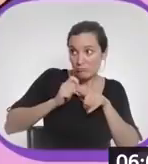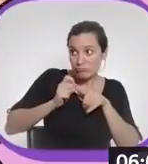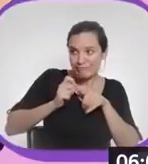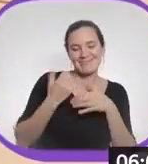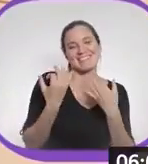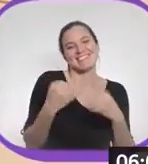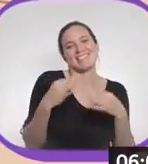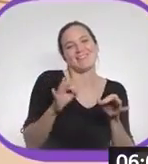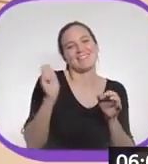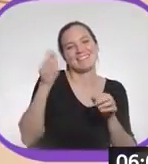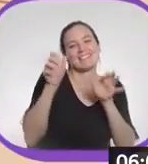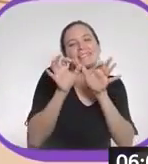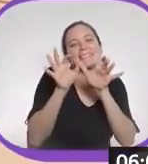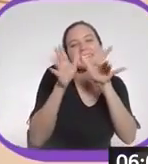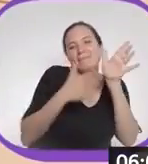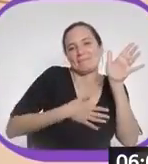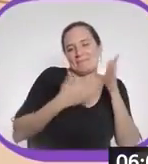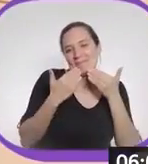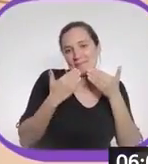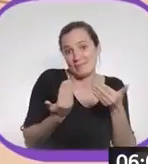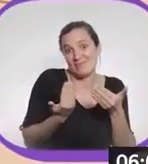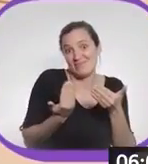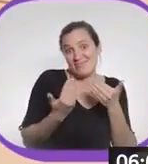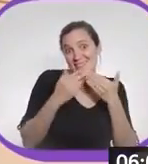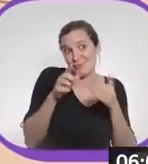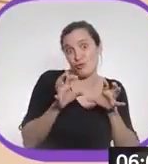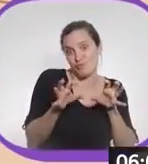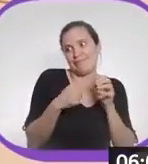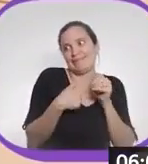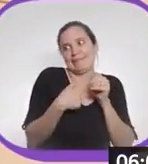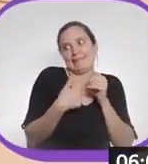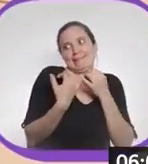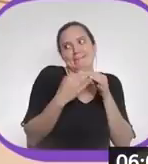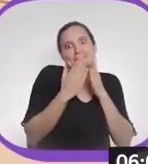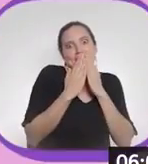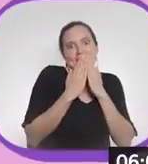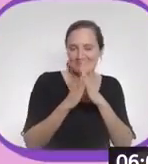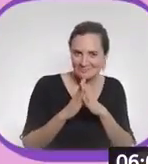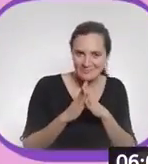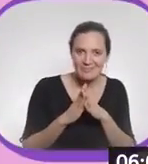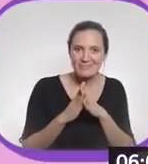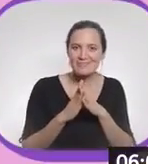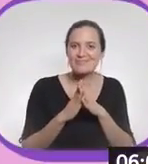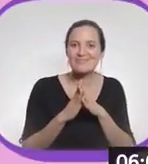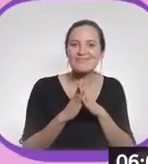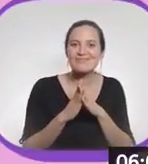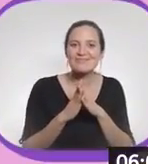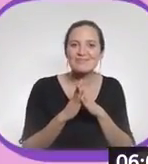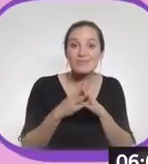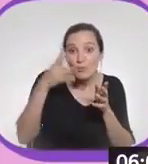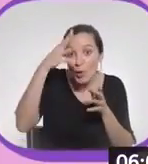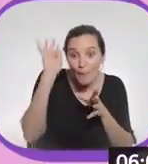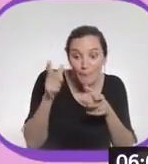¡Ay! Gracias por salvar a mis hadas, Fub. Gracias a ti por salvarme el trasero, literalmente. Chicos, quiero que le den a Fub